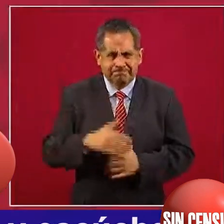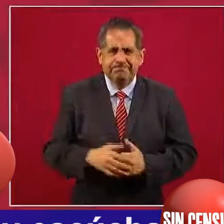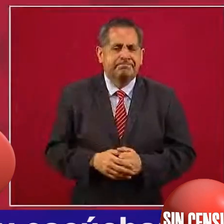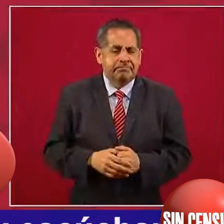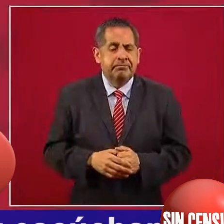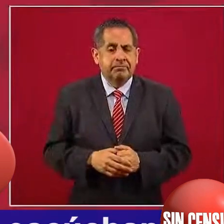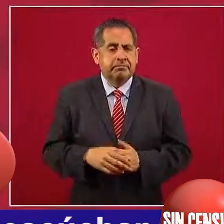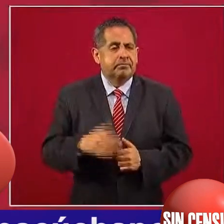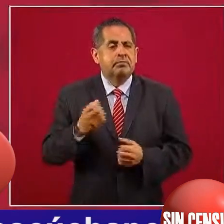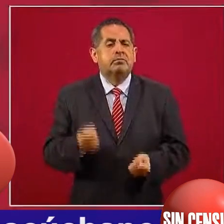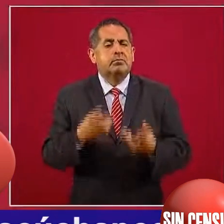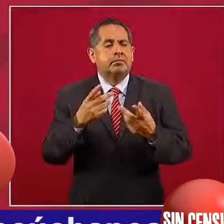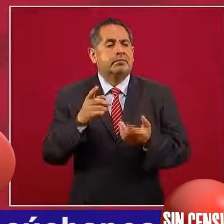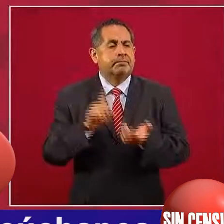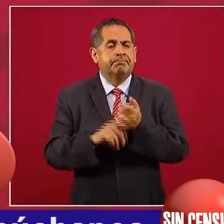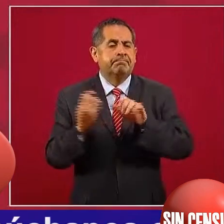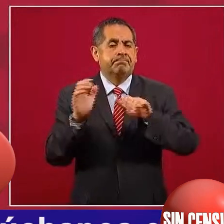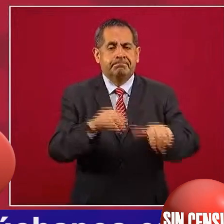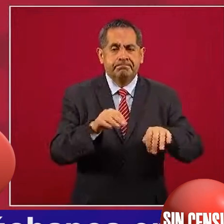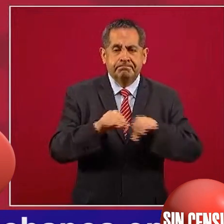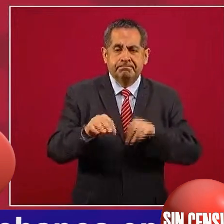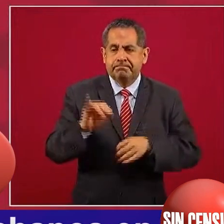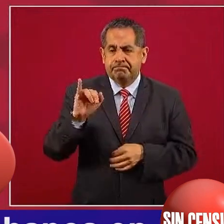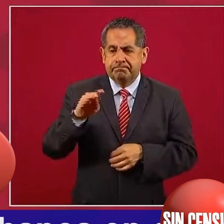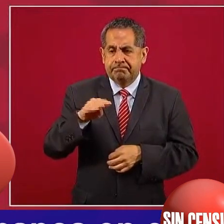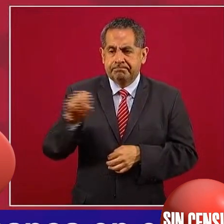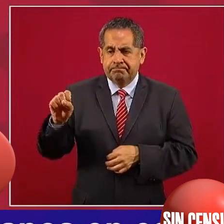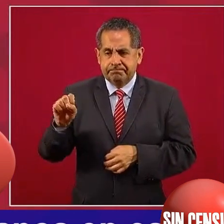en el Seguro Social.